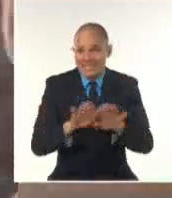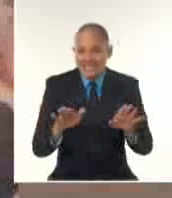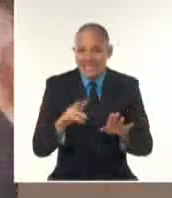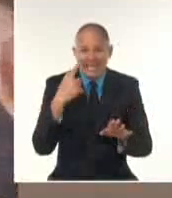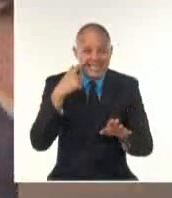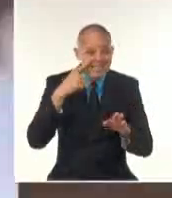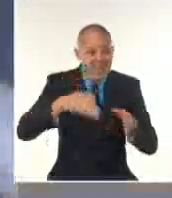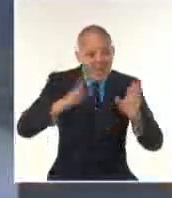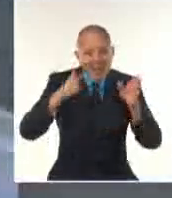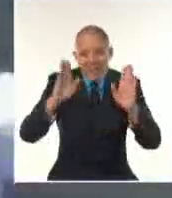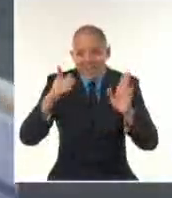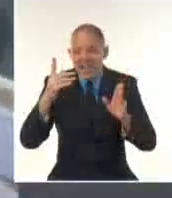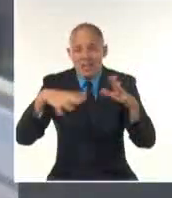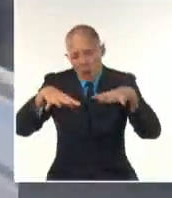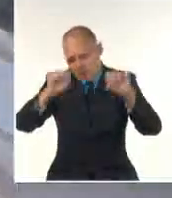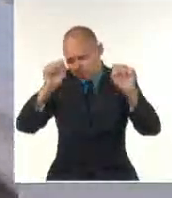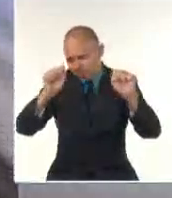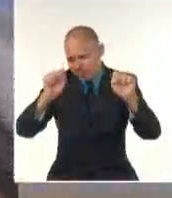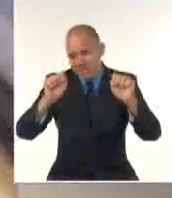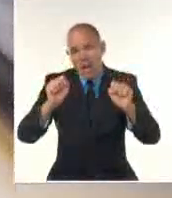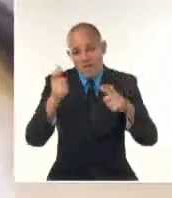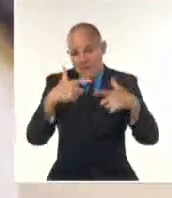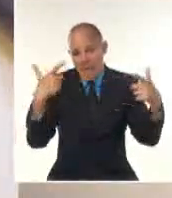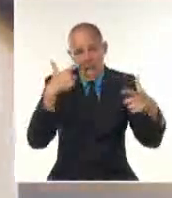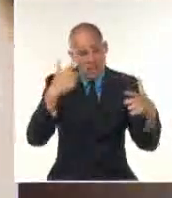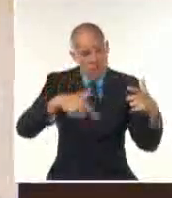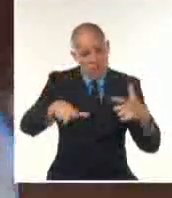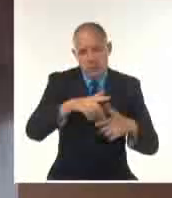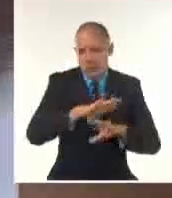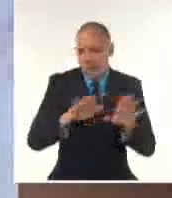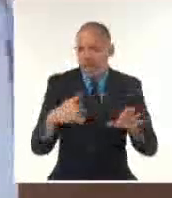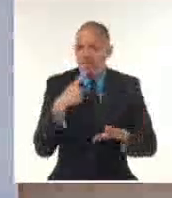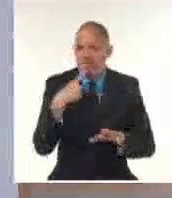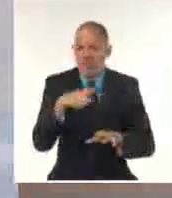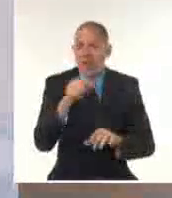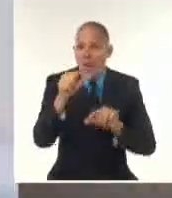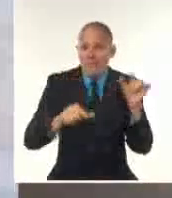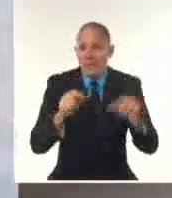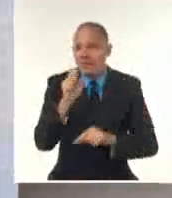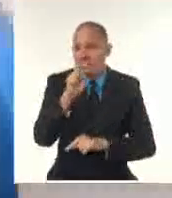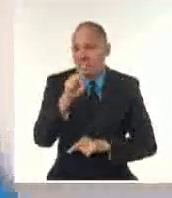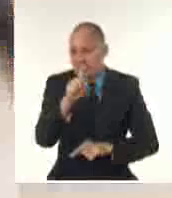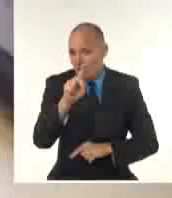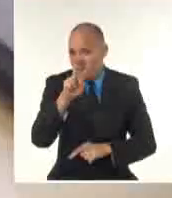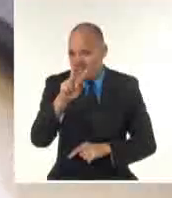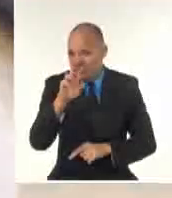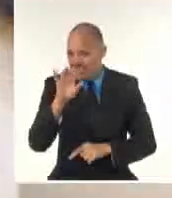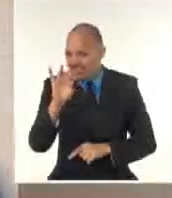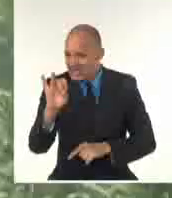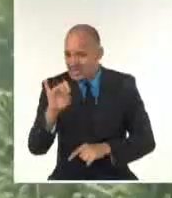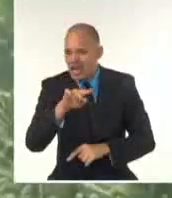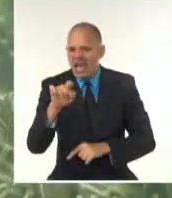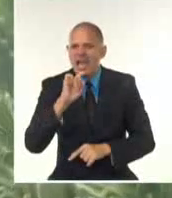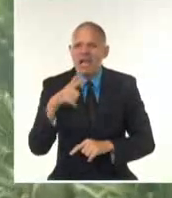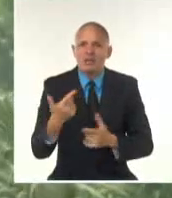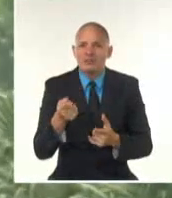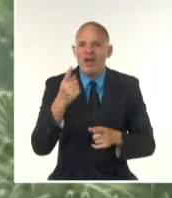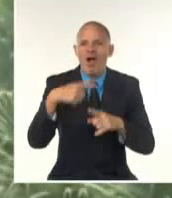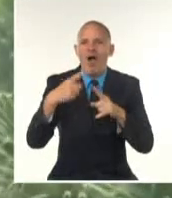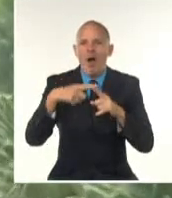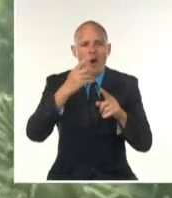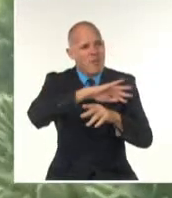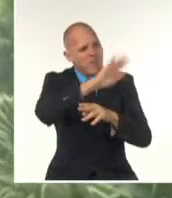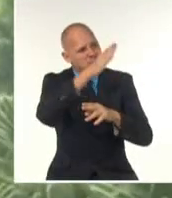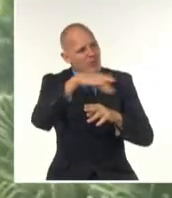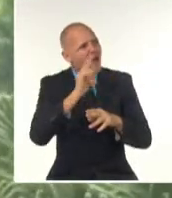quedaron sin suministro eléctrico. En tanto, se informó que unas 127 personas siguen atrapadas en las montañas del Parque Nacional Taroko